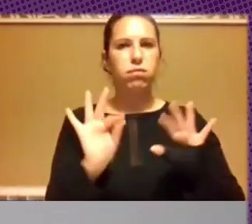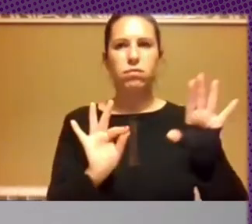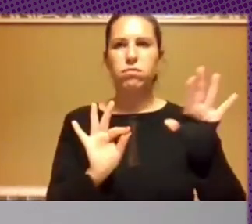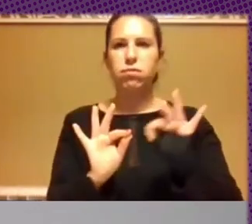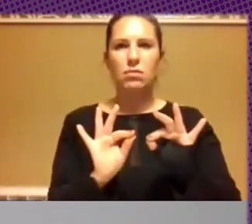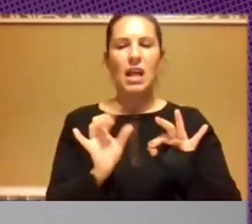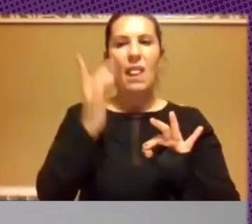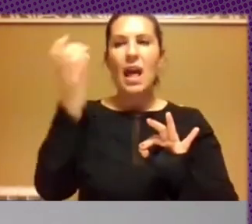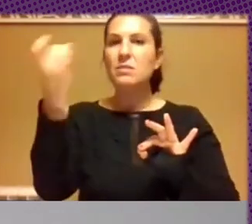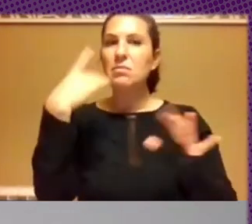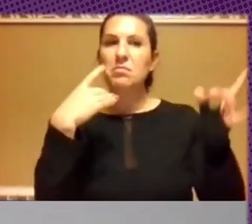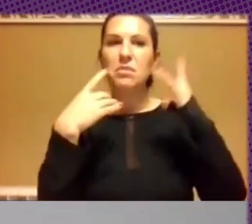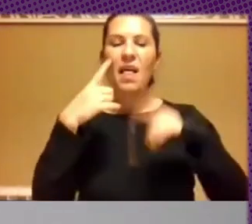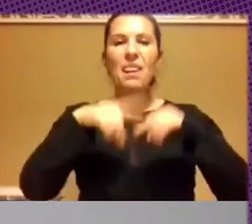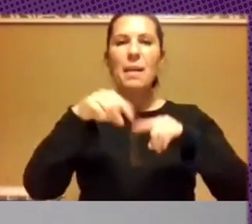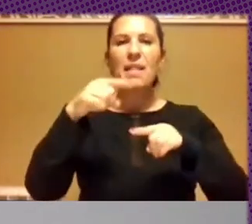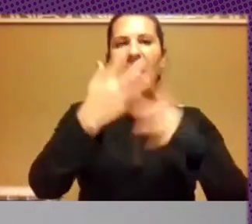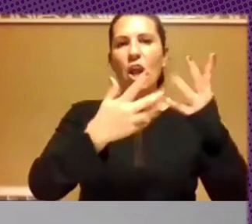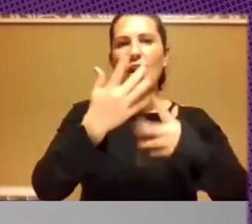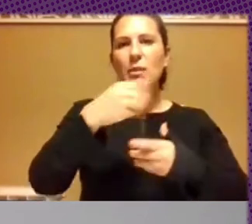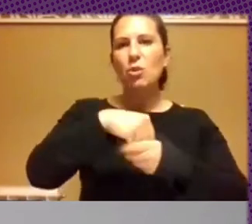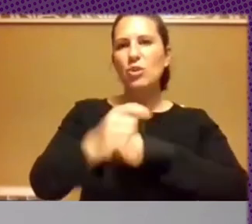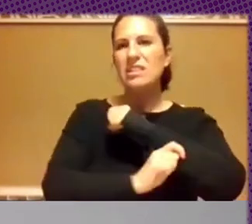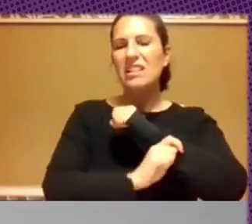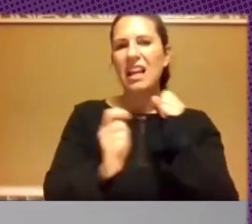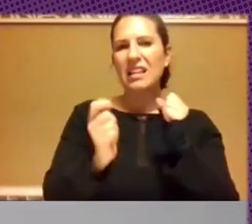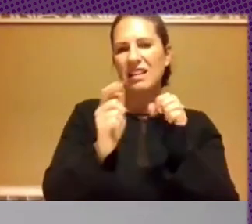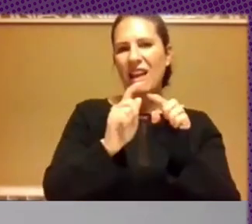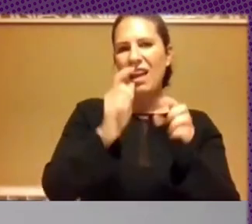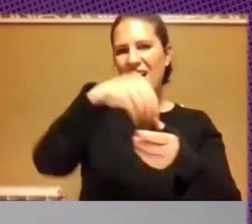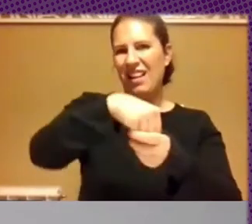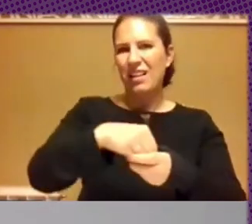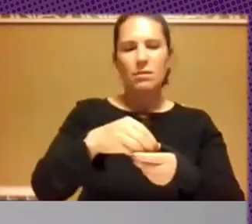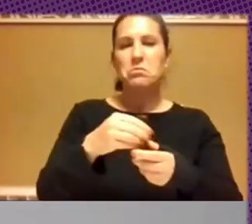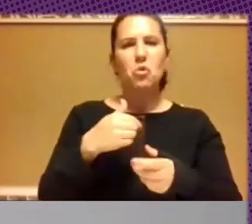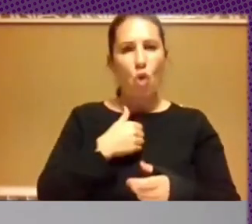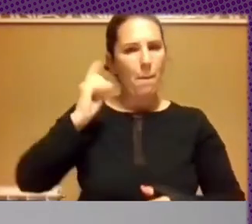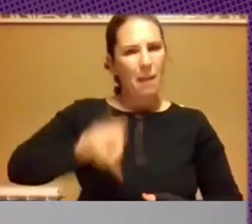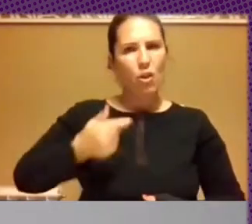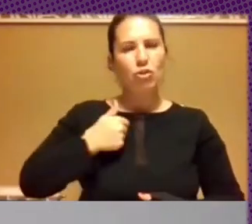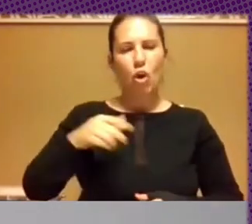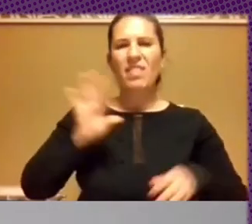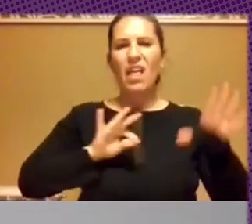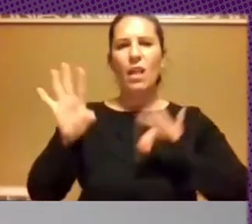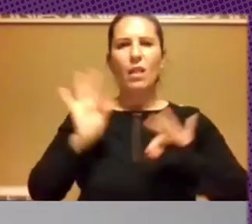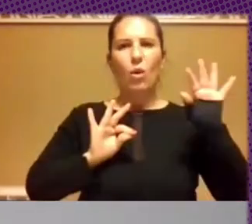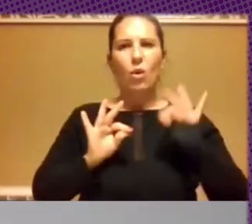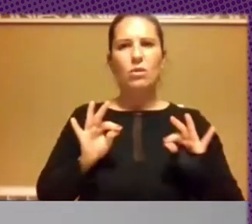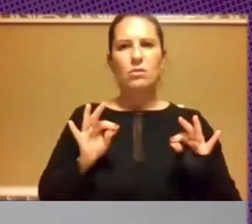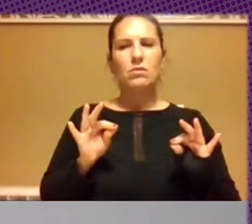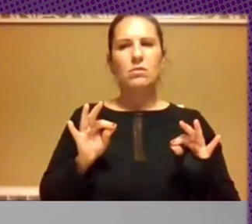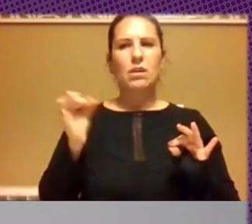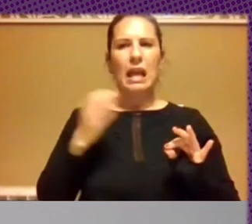dependen tanto de los algoritmos o de estrategias de clickbait y todo esto sino que nosotros decidamos activamente a que le